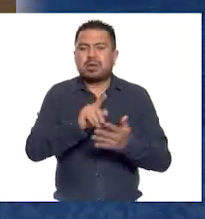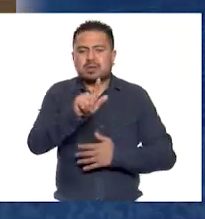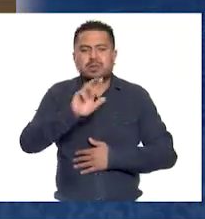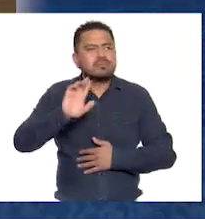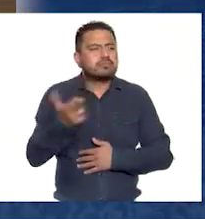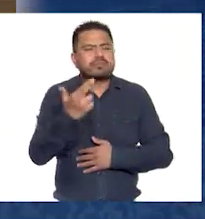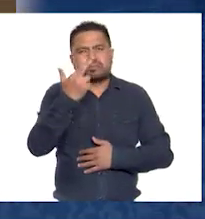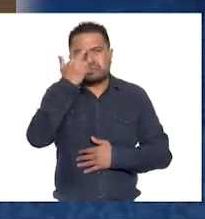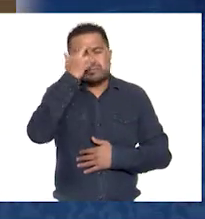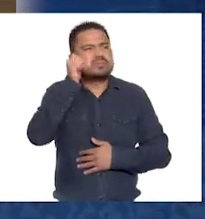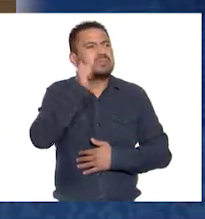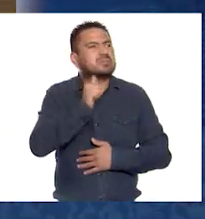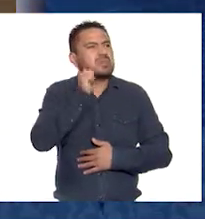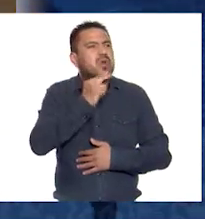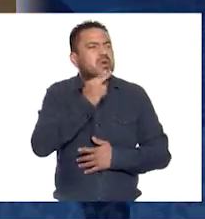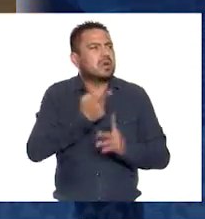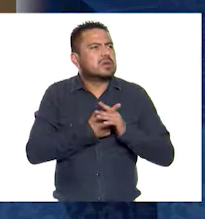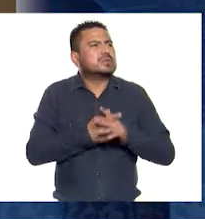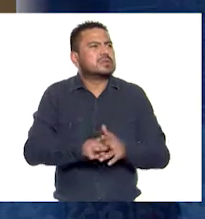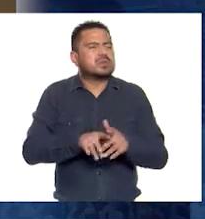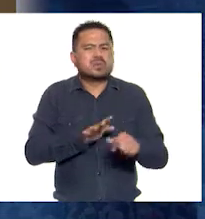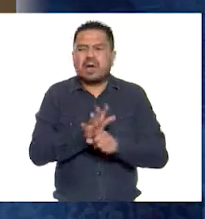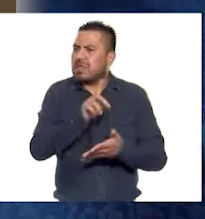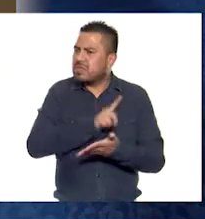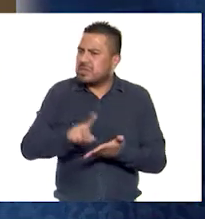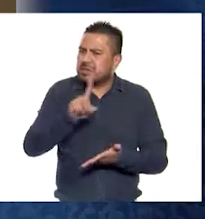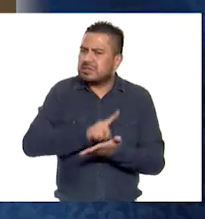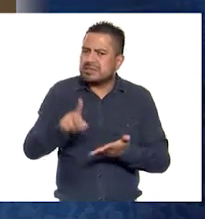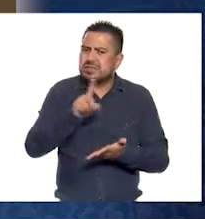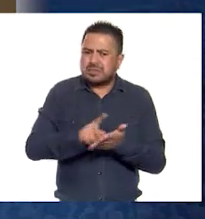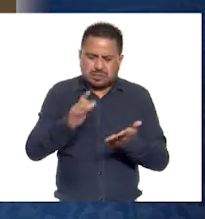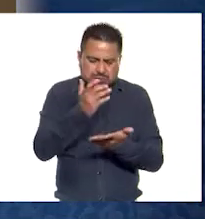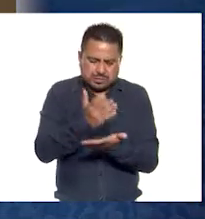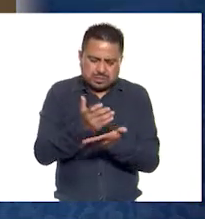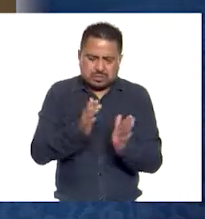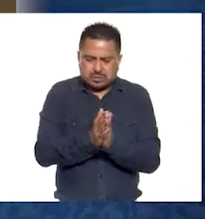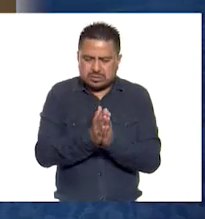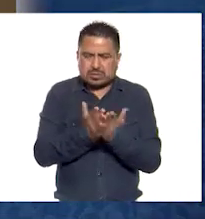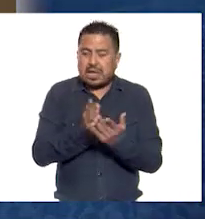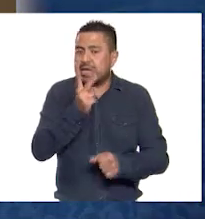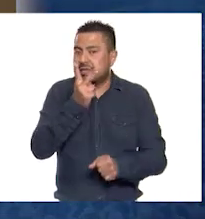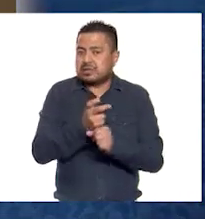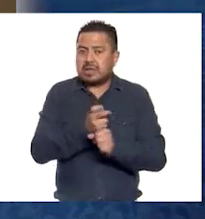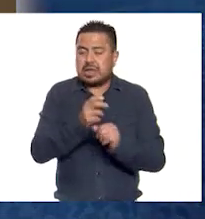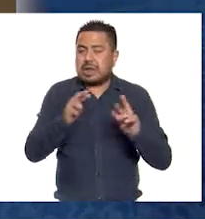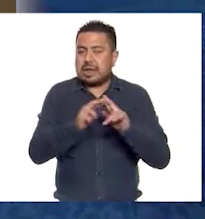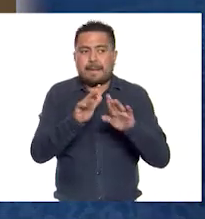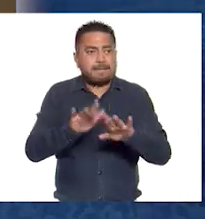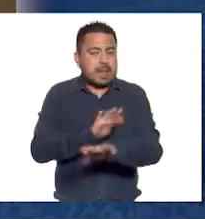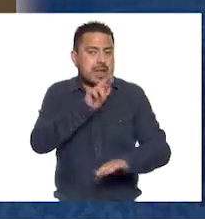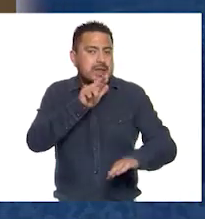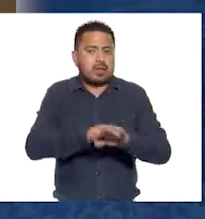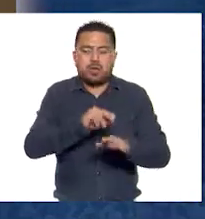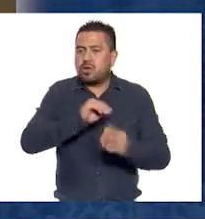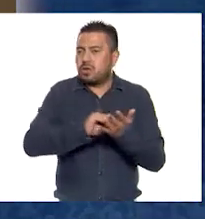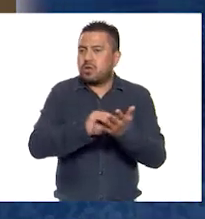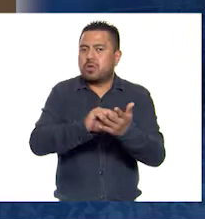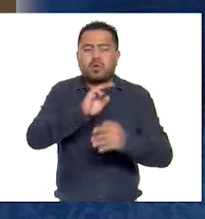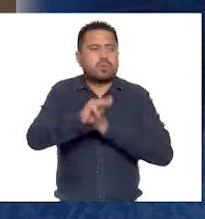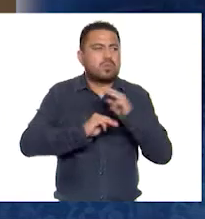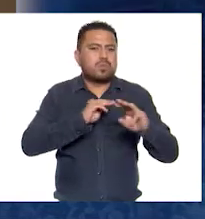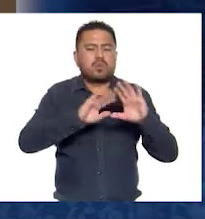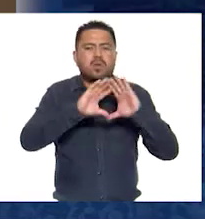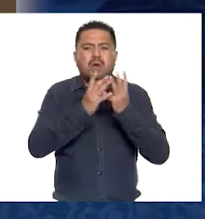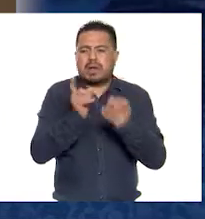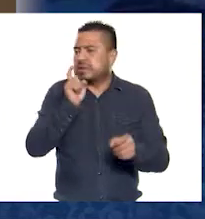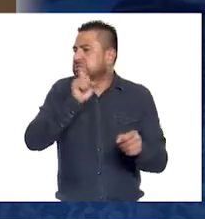Recordemos, siempre es útil empezar con los diccionarios, la enciclopedia. Es la segunda gran religión existente en el mundo por número de